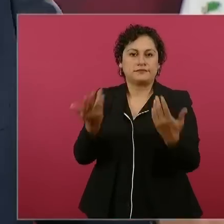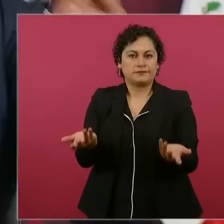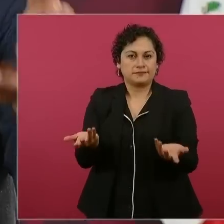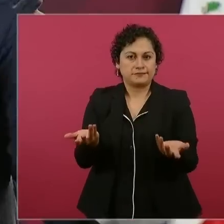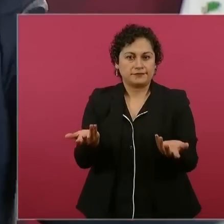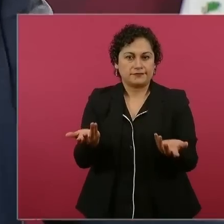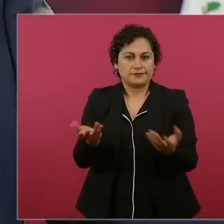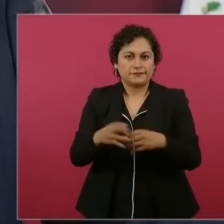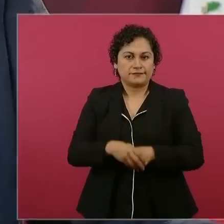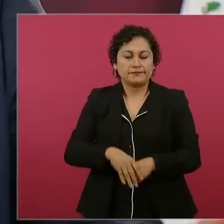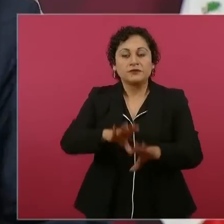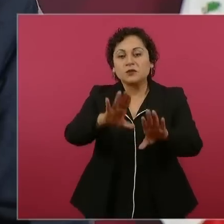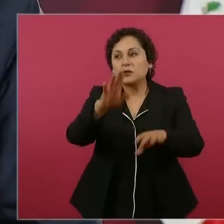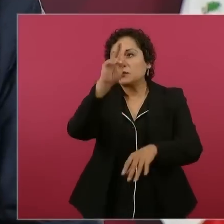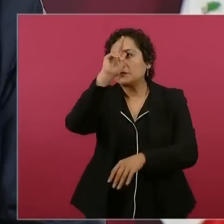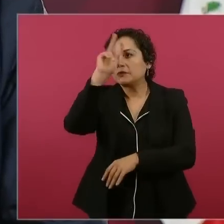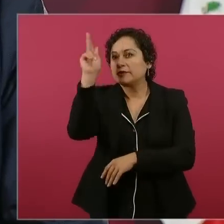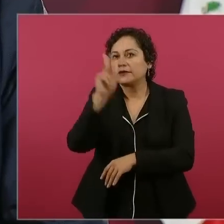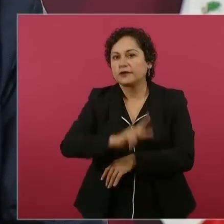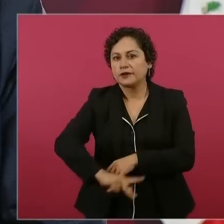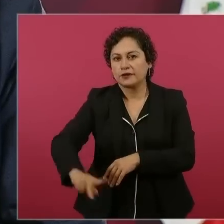Bueno, ni las camillas,